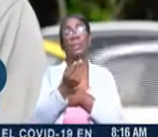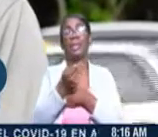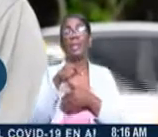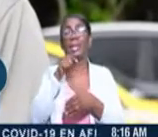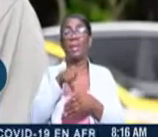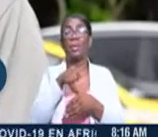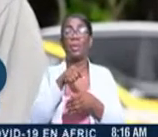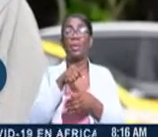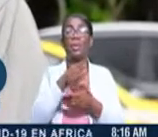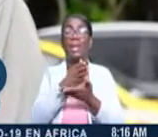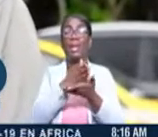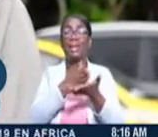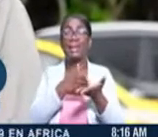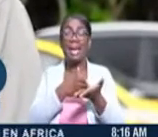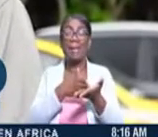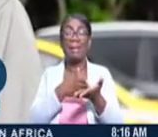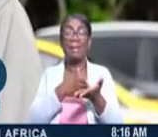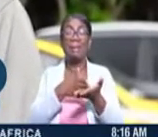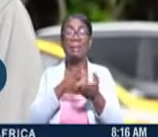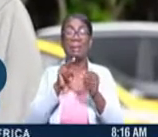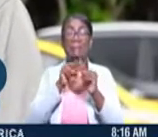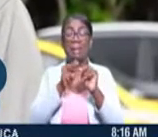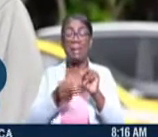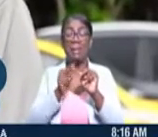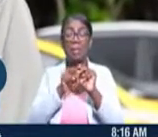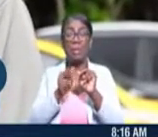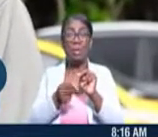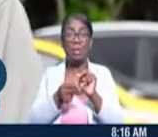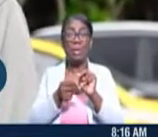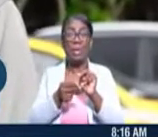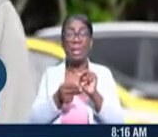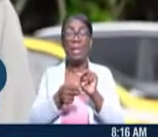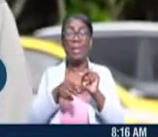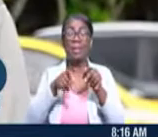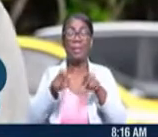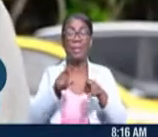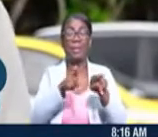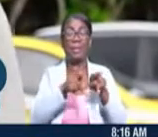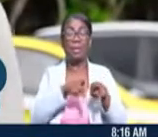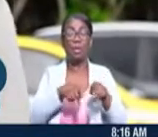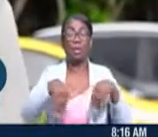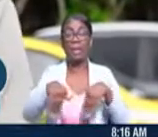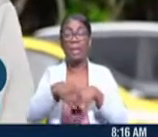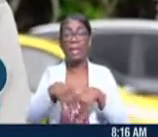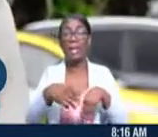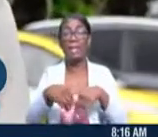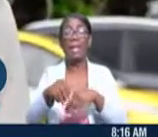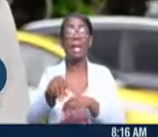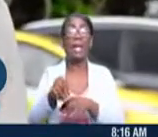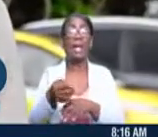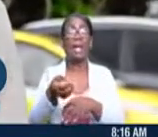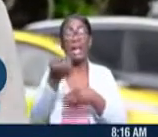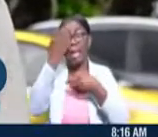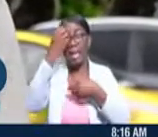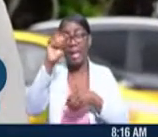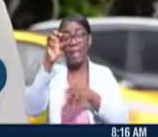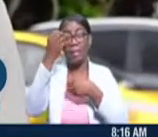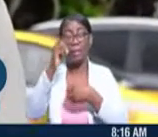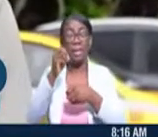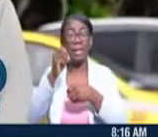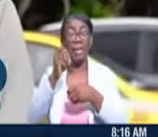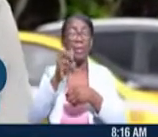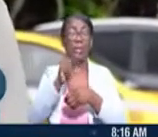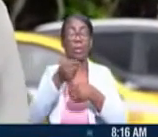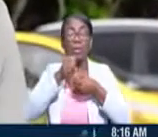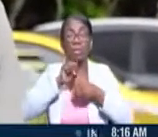en la cual si disminuimos la cantidad de gente circulando, vamos a disminuir el virus circulante. Así es, le damos las gracias al doctor